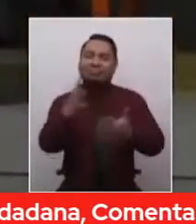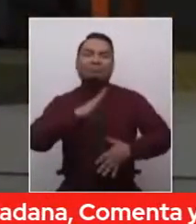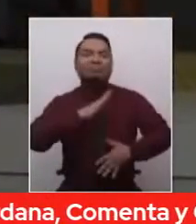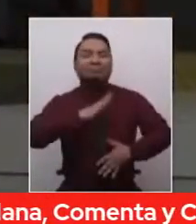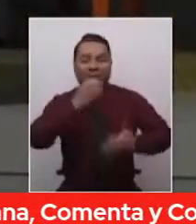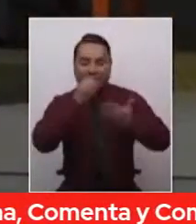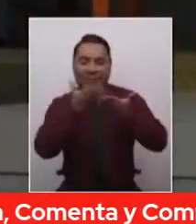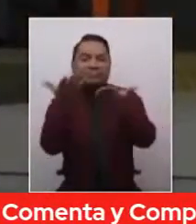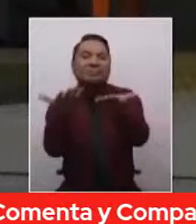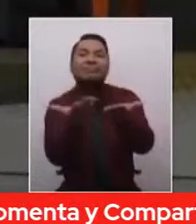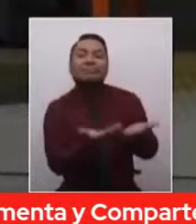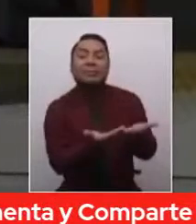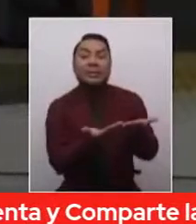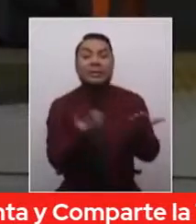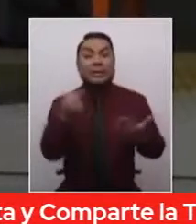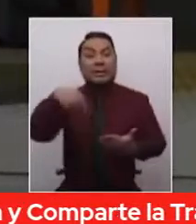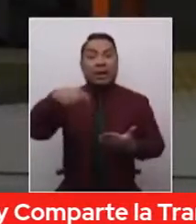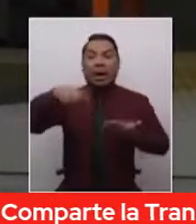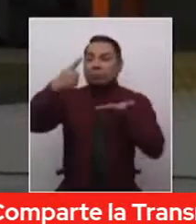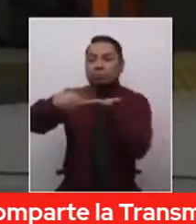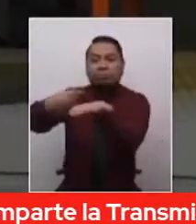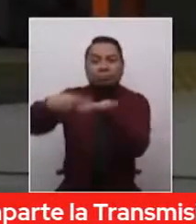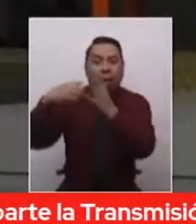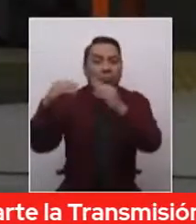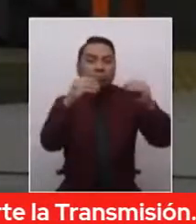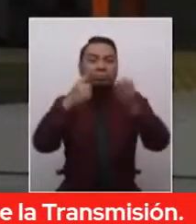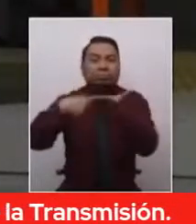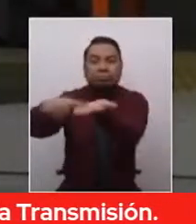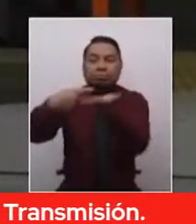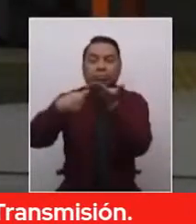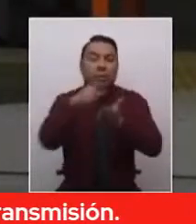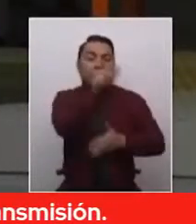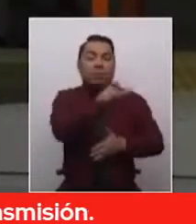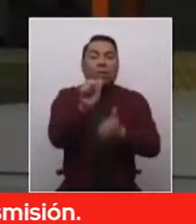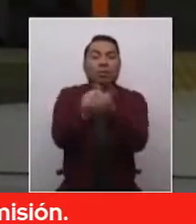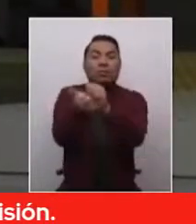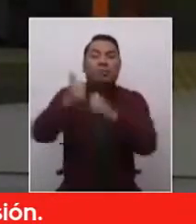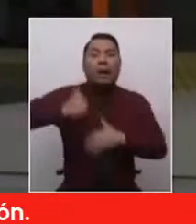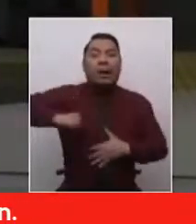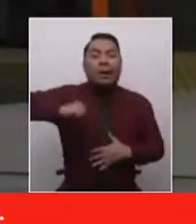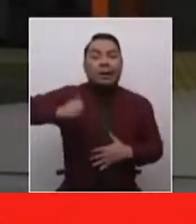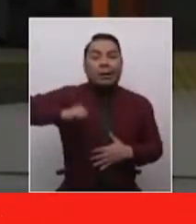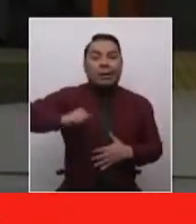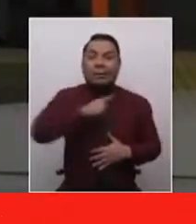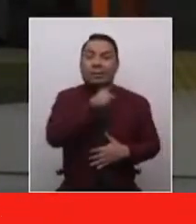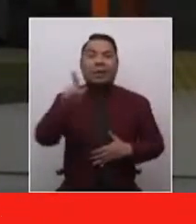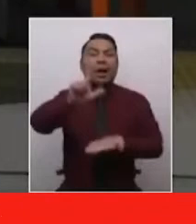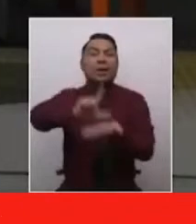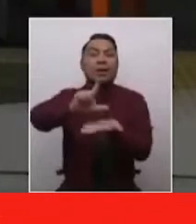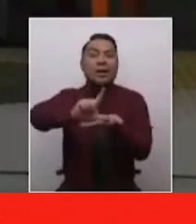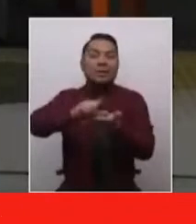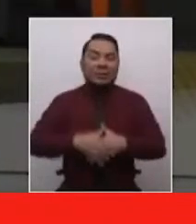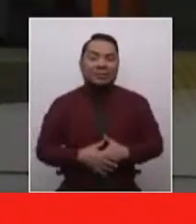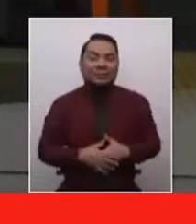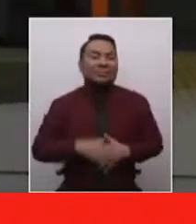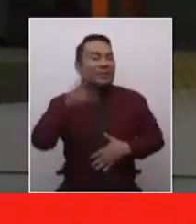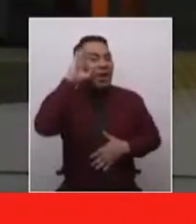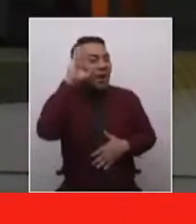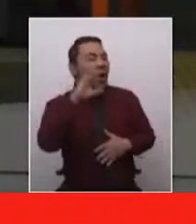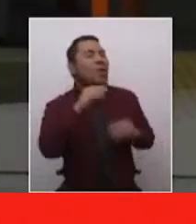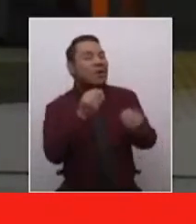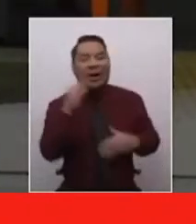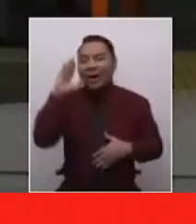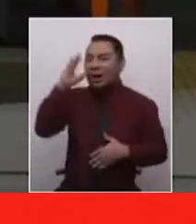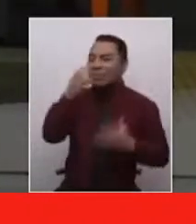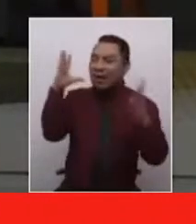cordial bienvenida a este debate entre candidatos y candidatas a la alcaldía de Lima Metropolitana. Hola, Carlos. Buenas noches,